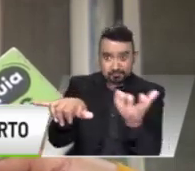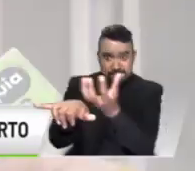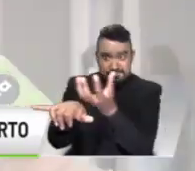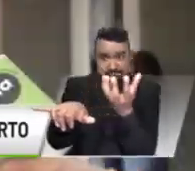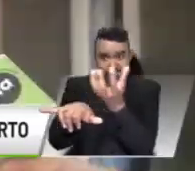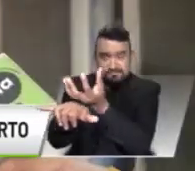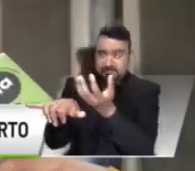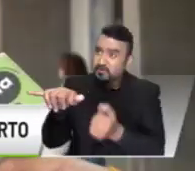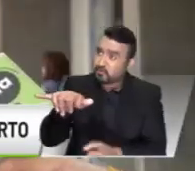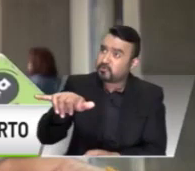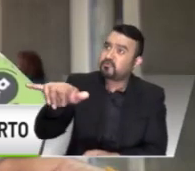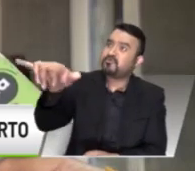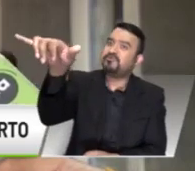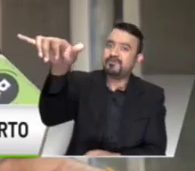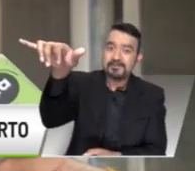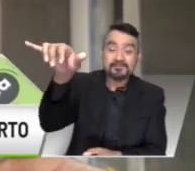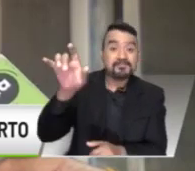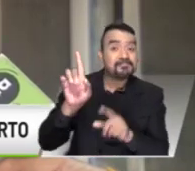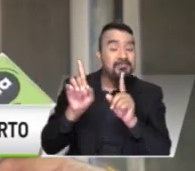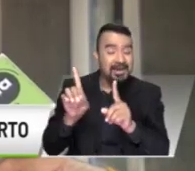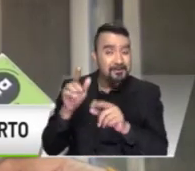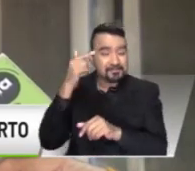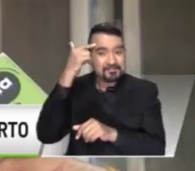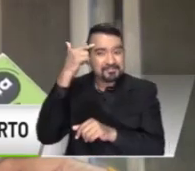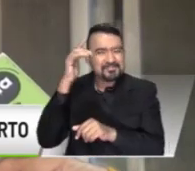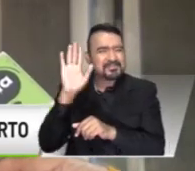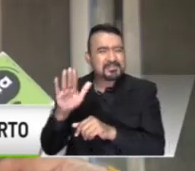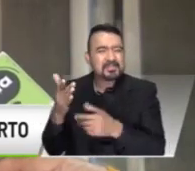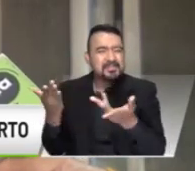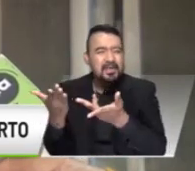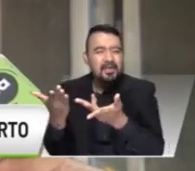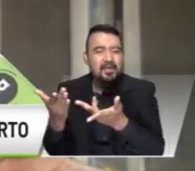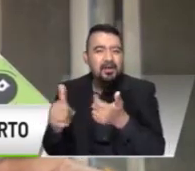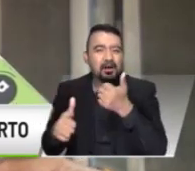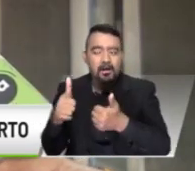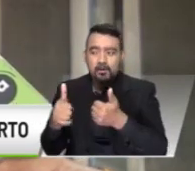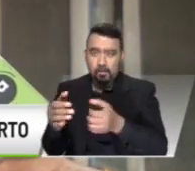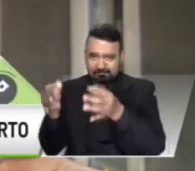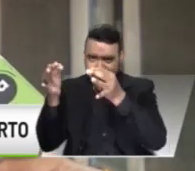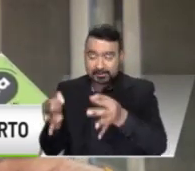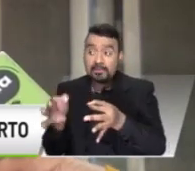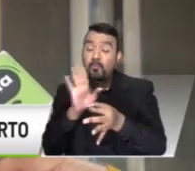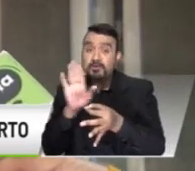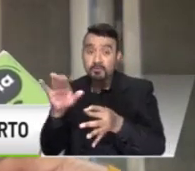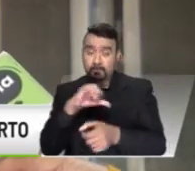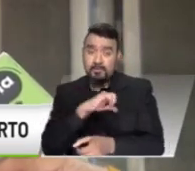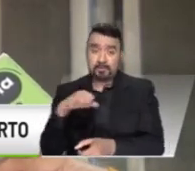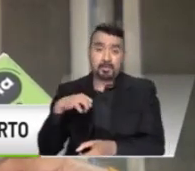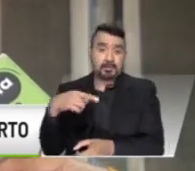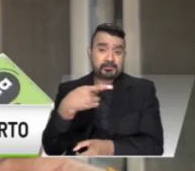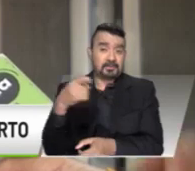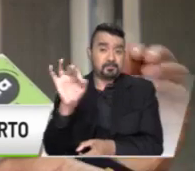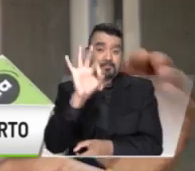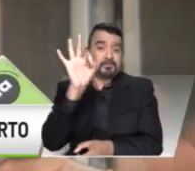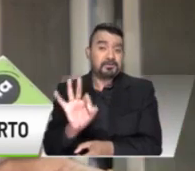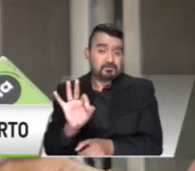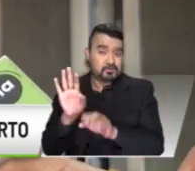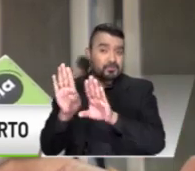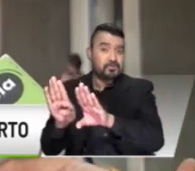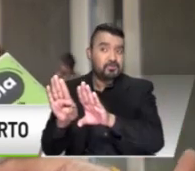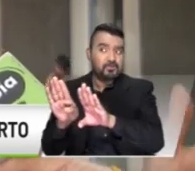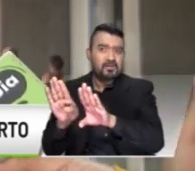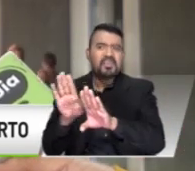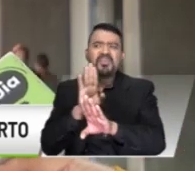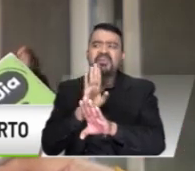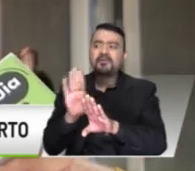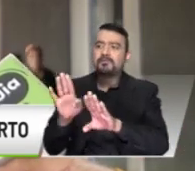aeropuertos cercanos, pero la idea nuestra es que el proyecto aeroportuario sigue siendo 100% privado, independientemente si construyen